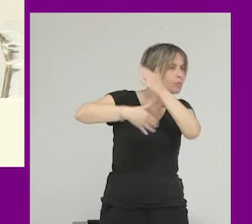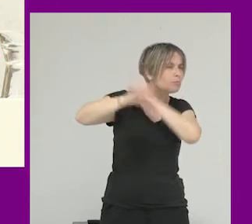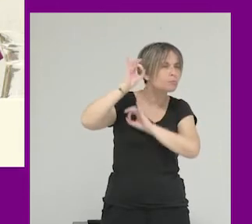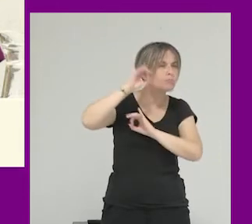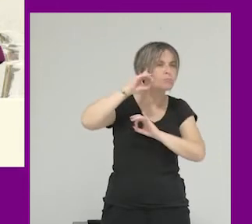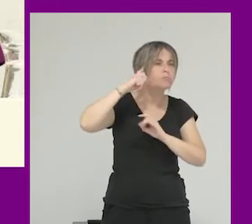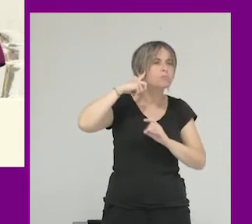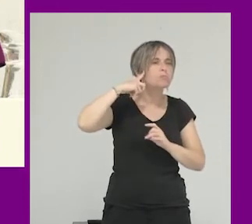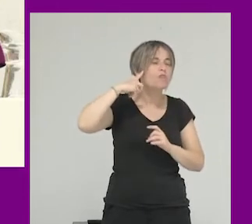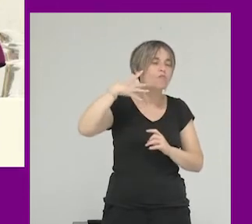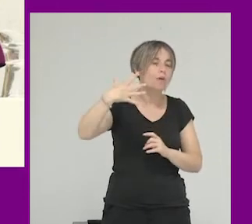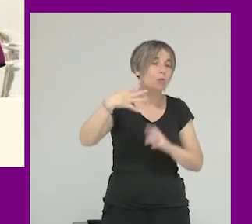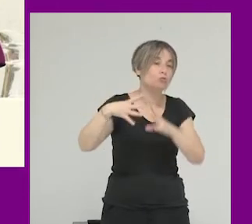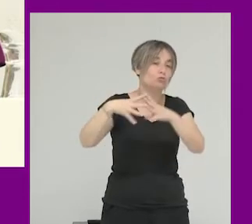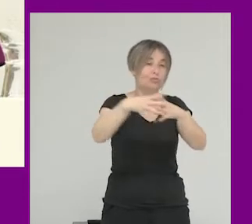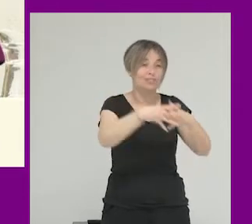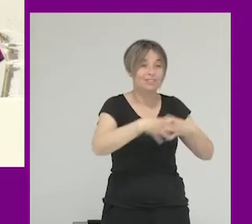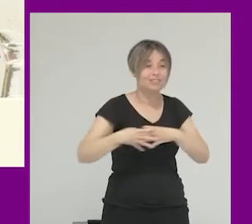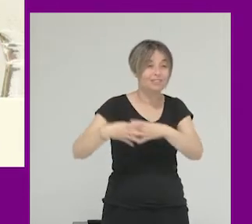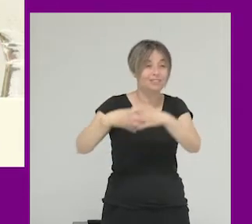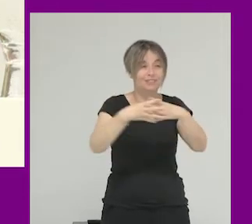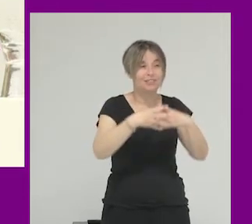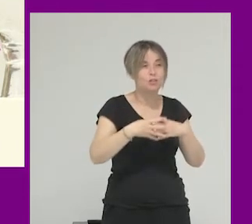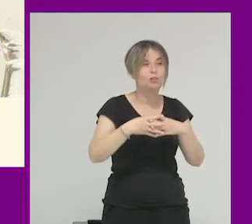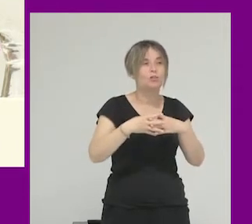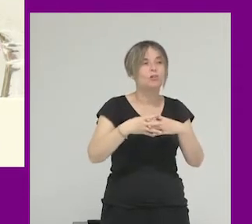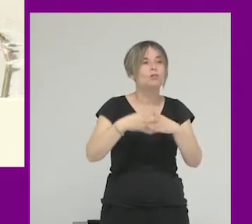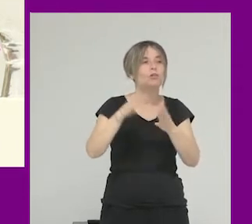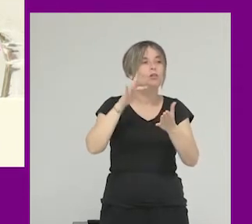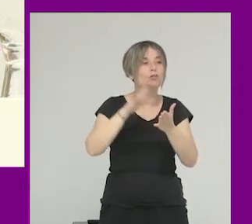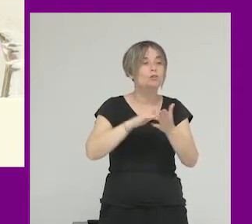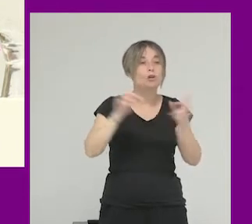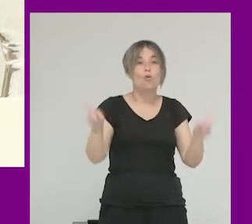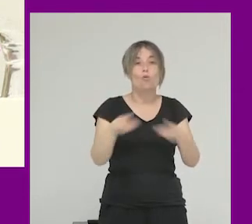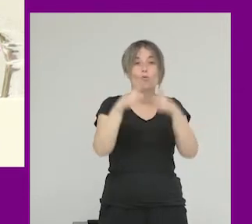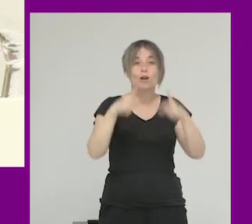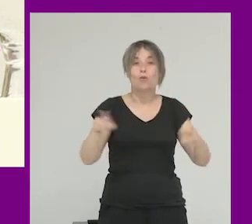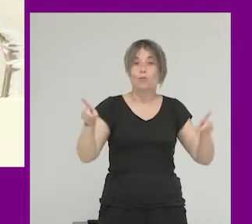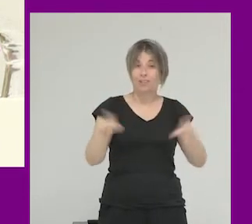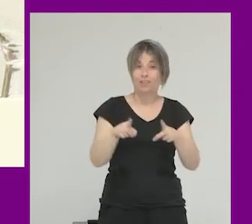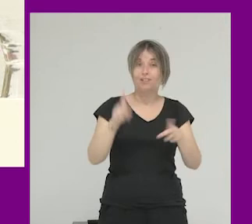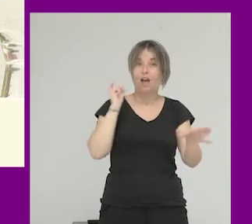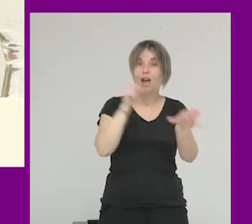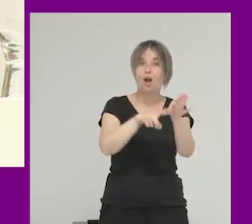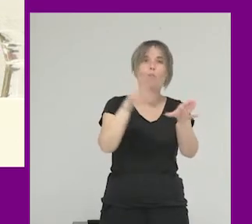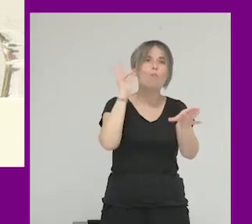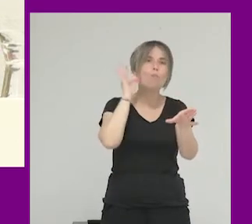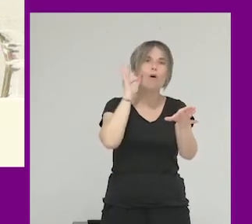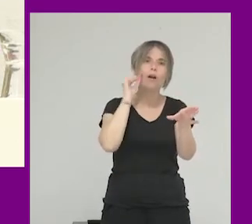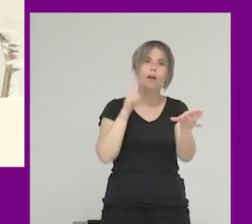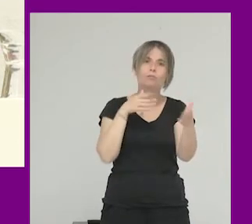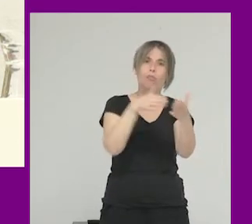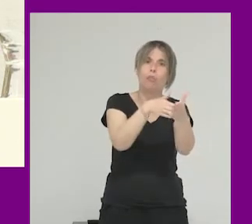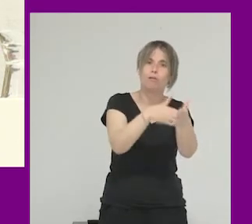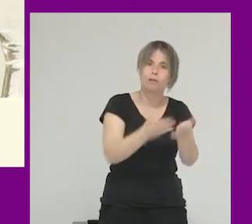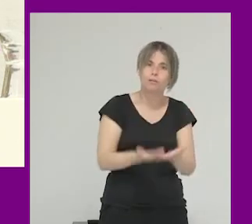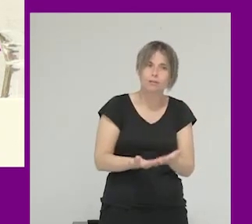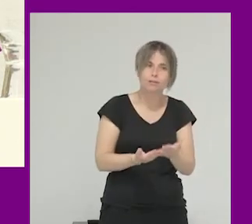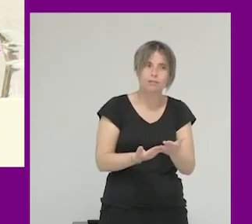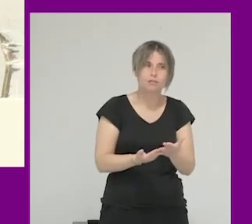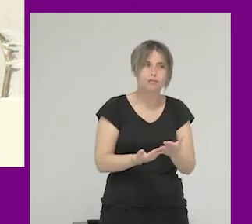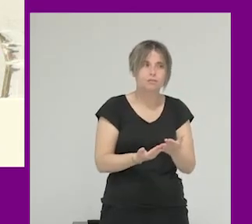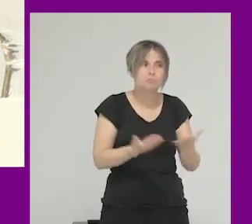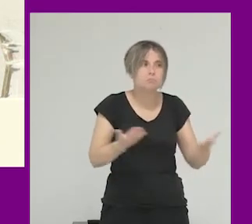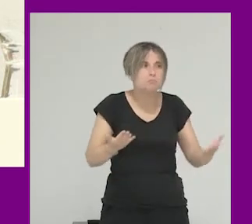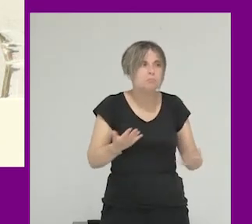muy famoso que en Estados Unidos había una orquesta sinfónica que nunca entraba a mujeres. No sabía, y